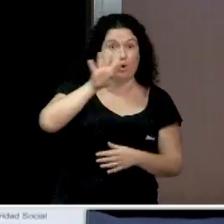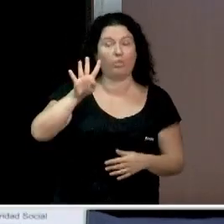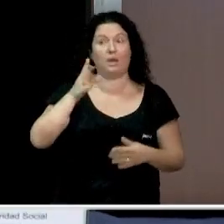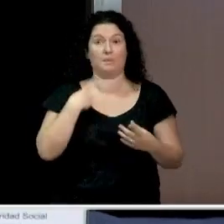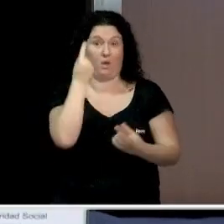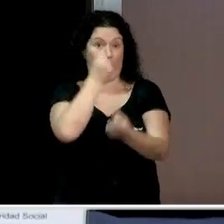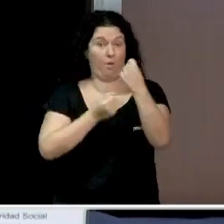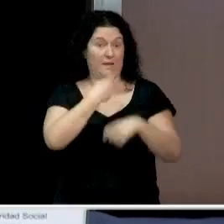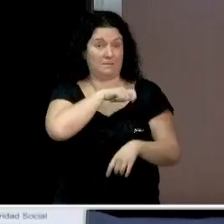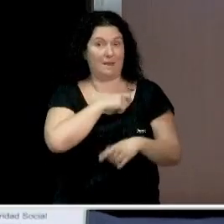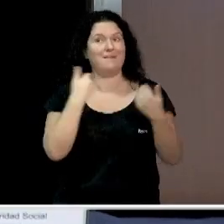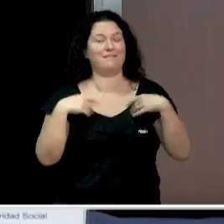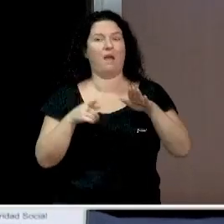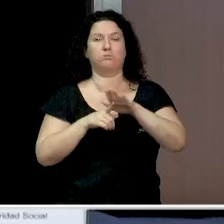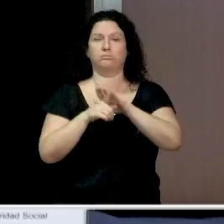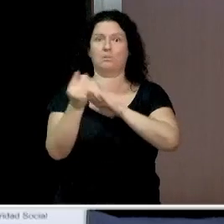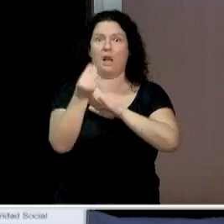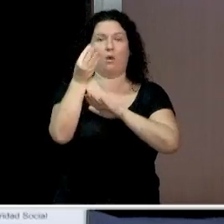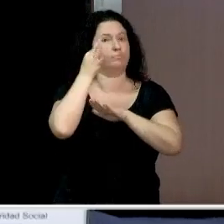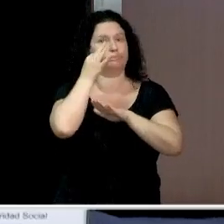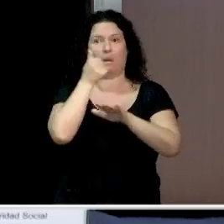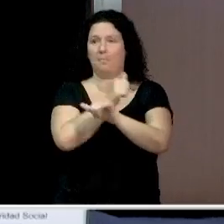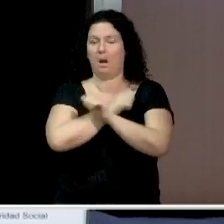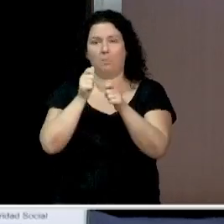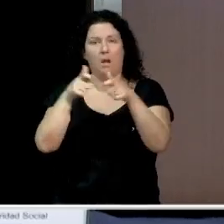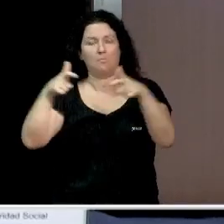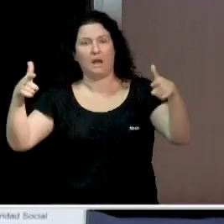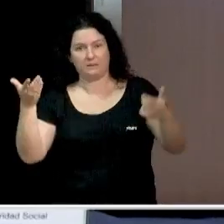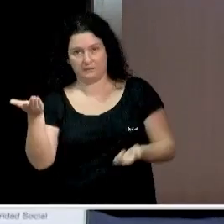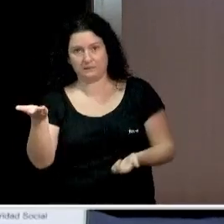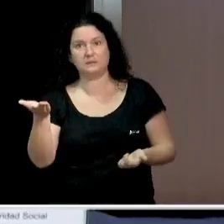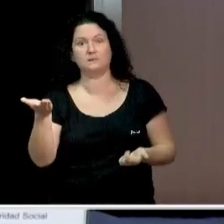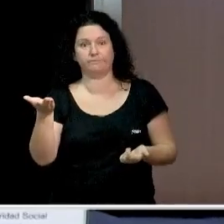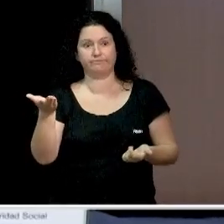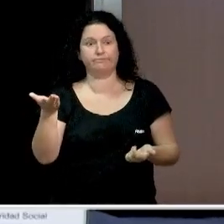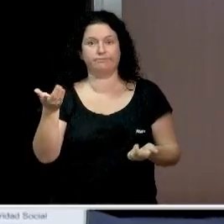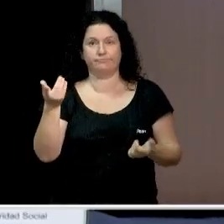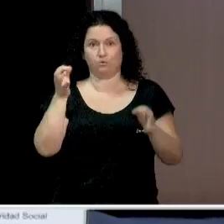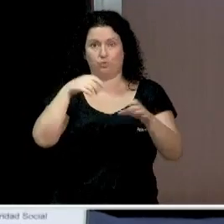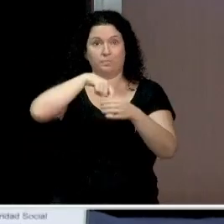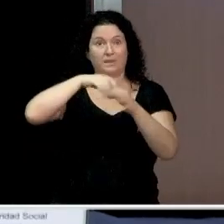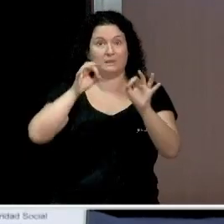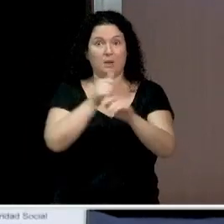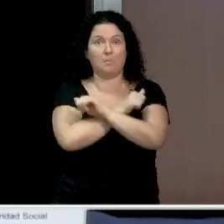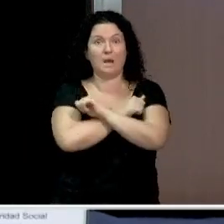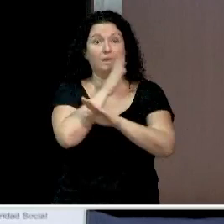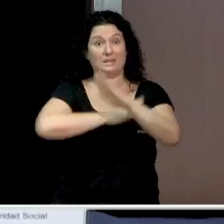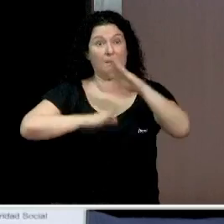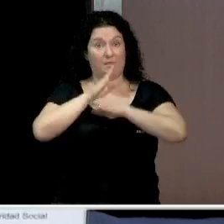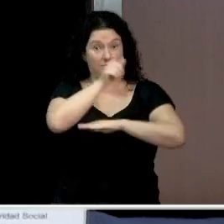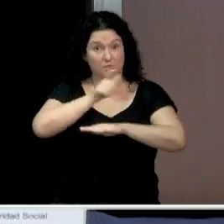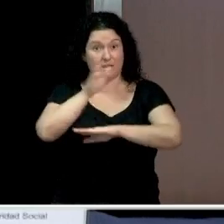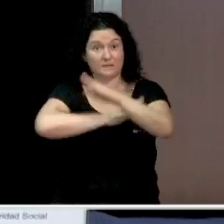economía española estaba creciendo. Bueno, pues se estaba aumentando la tasa de paro de personas con discapacidad